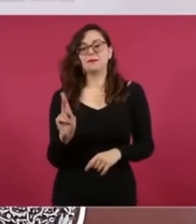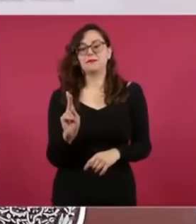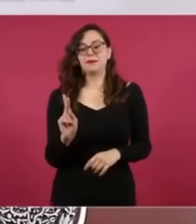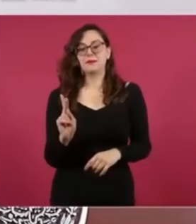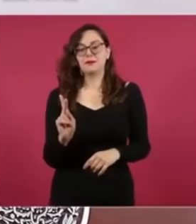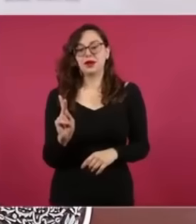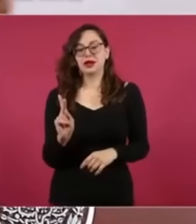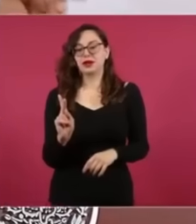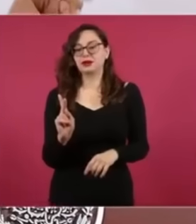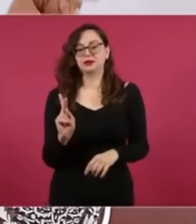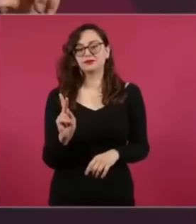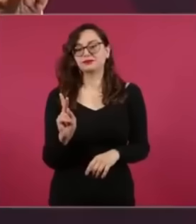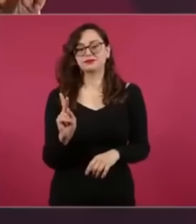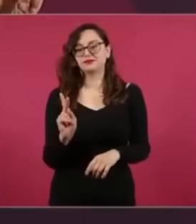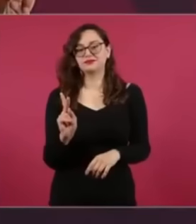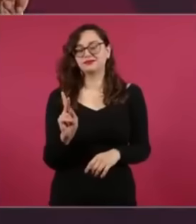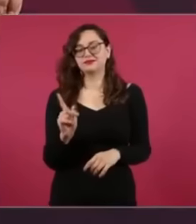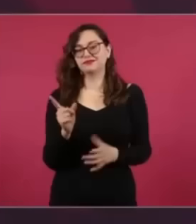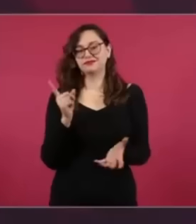Es